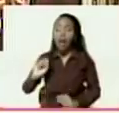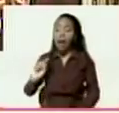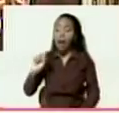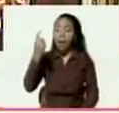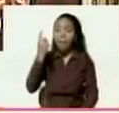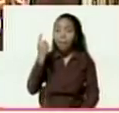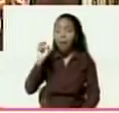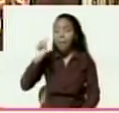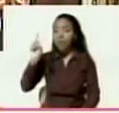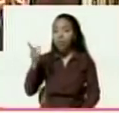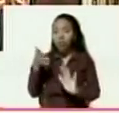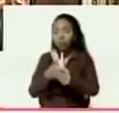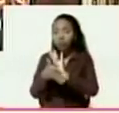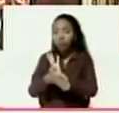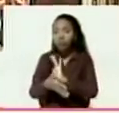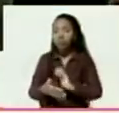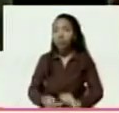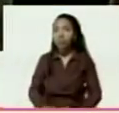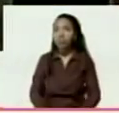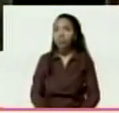pregunta,